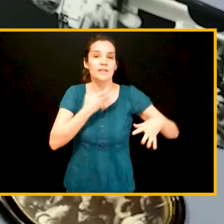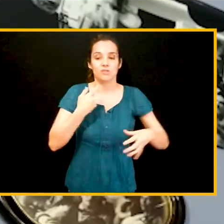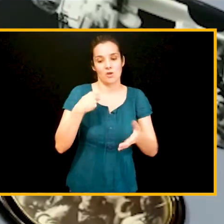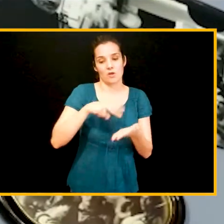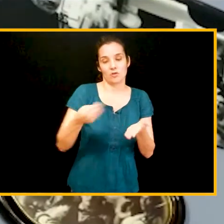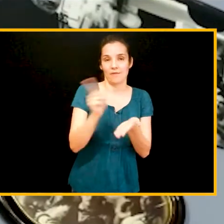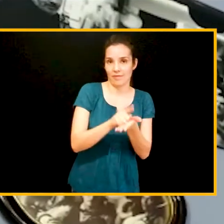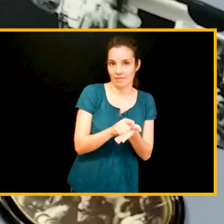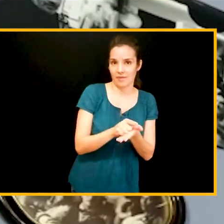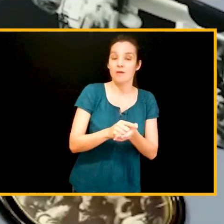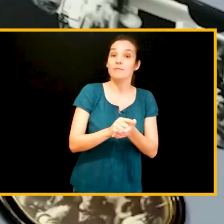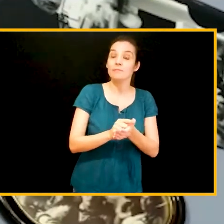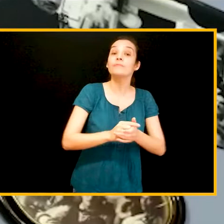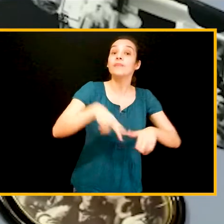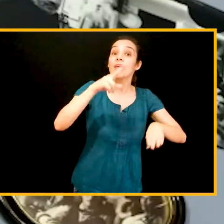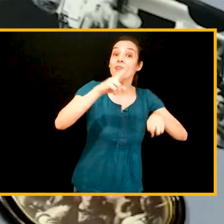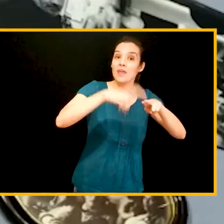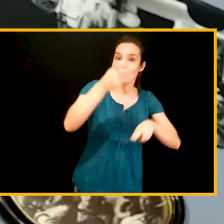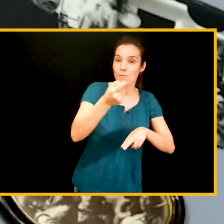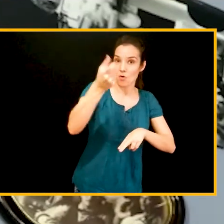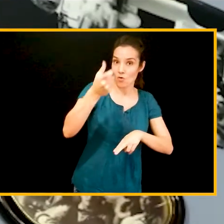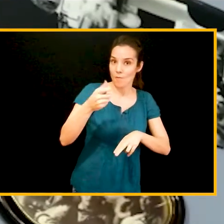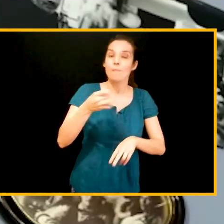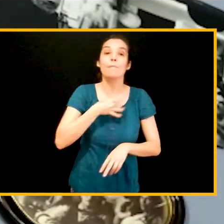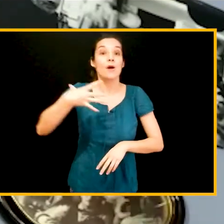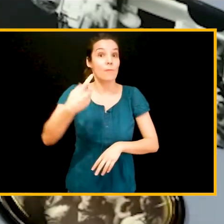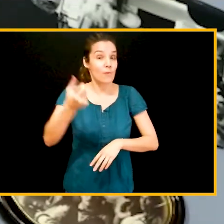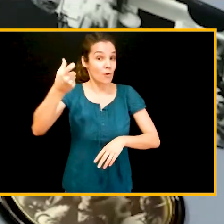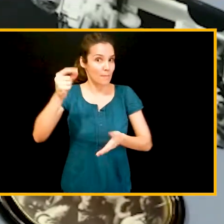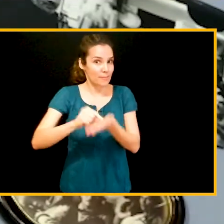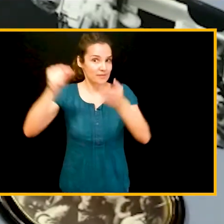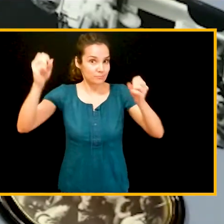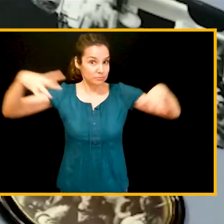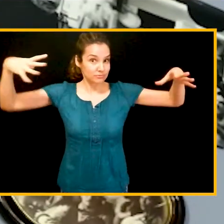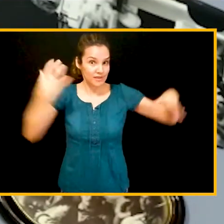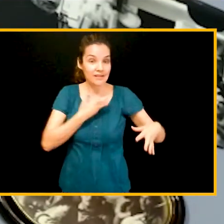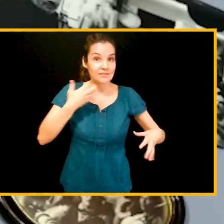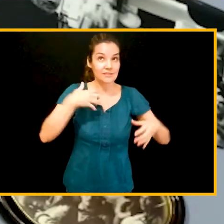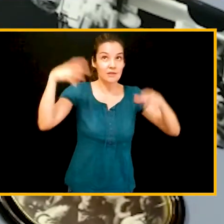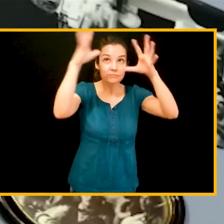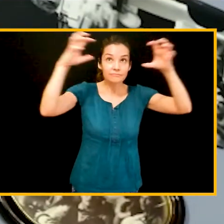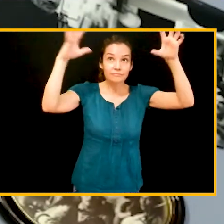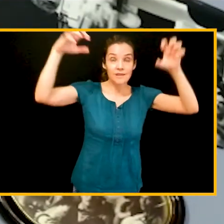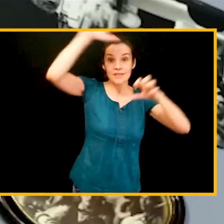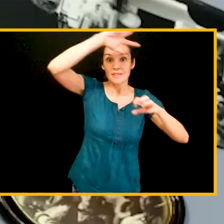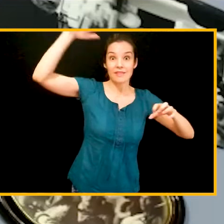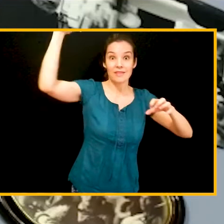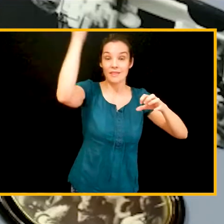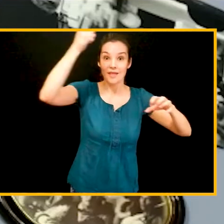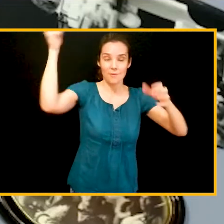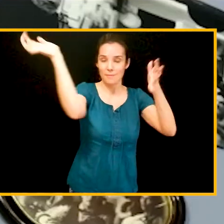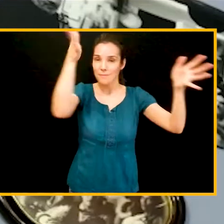negro, un poco de blanco y en un plis gris. Nubes en el cielo, un poco de viento y en un plis